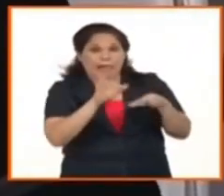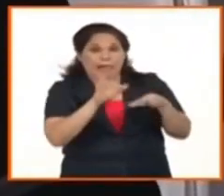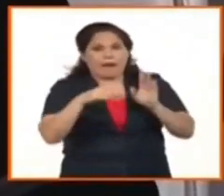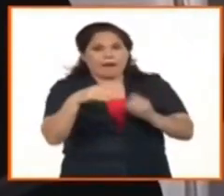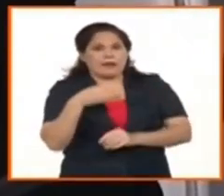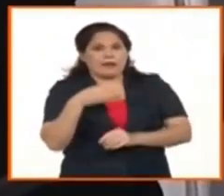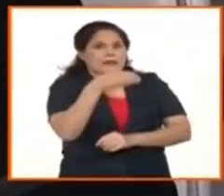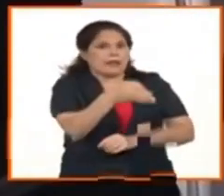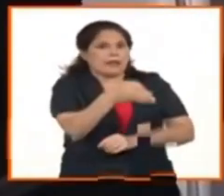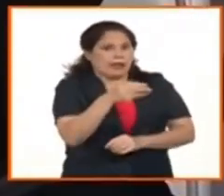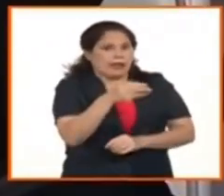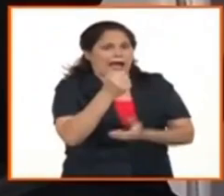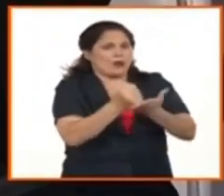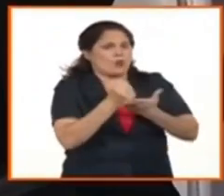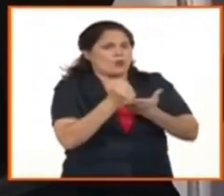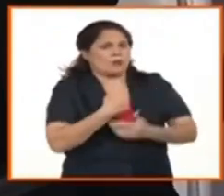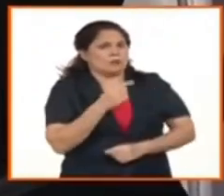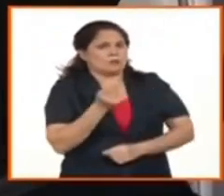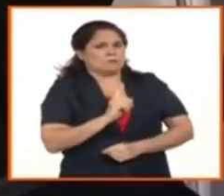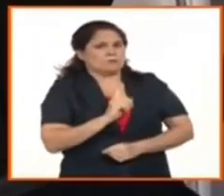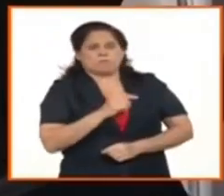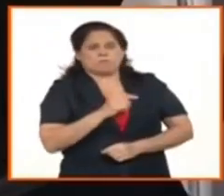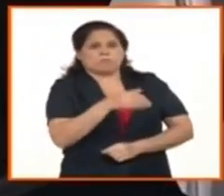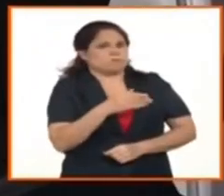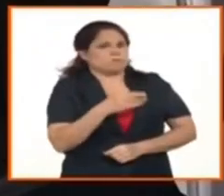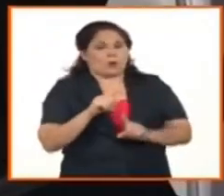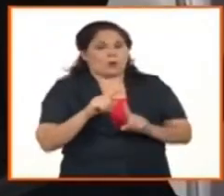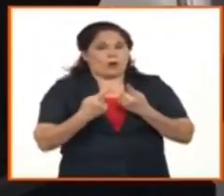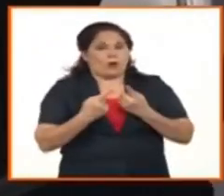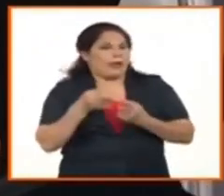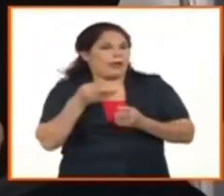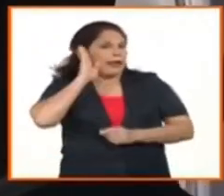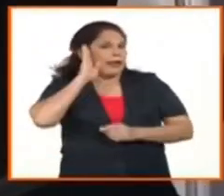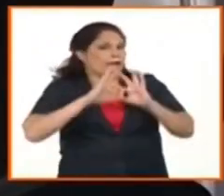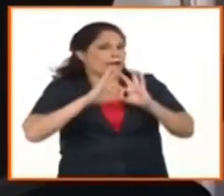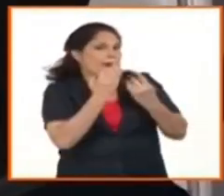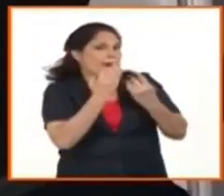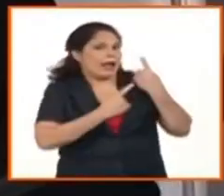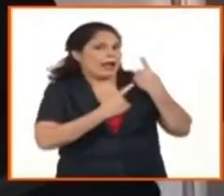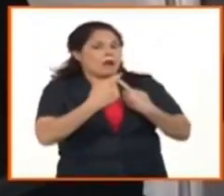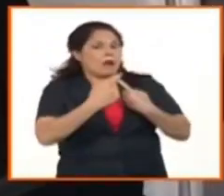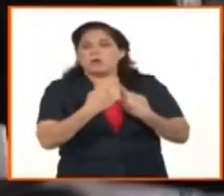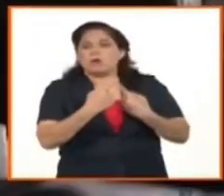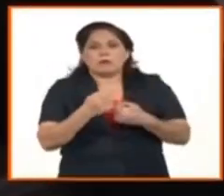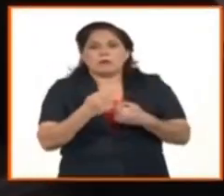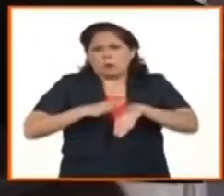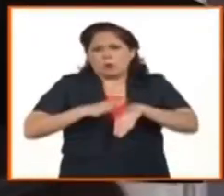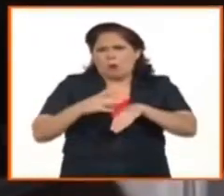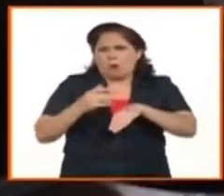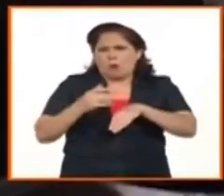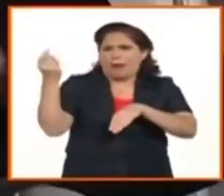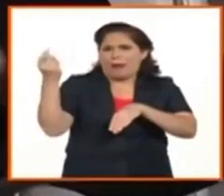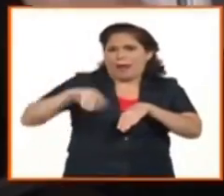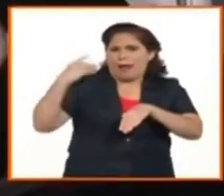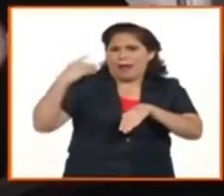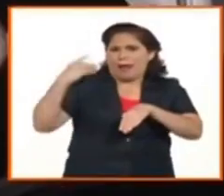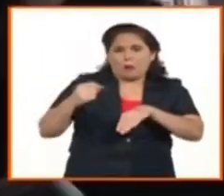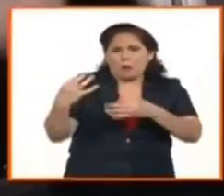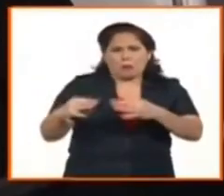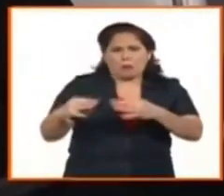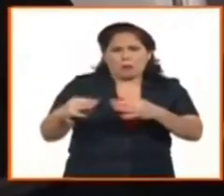funcionan alrededor del maltrato como que las mujeres culpables del maltrato que reciben entre otras muchas cosas que